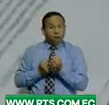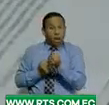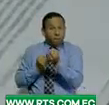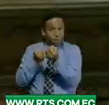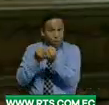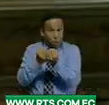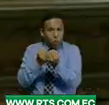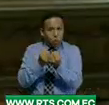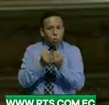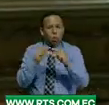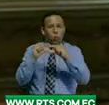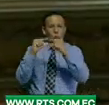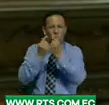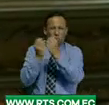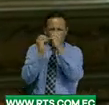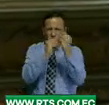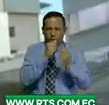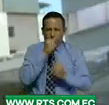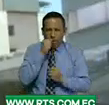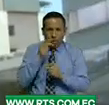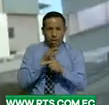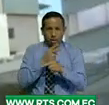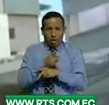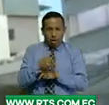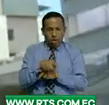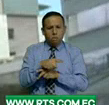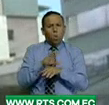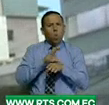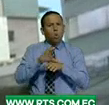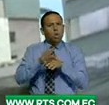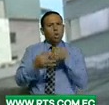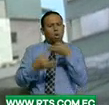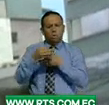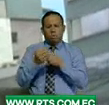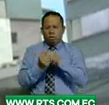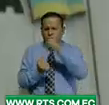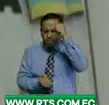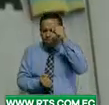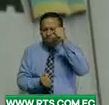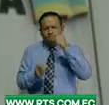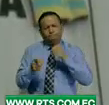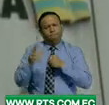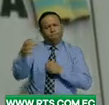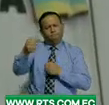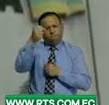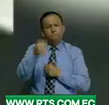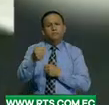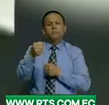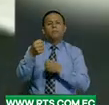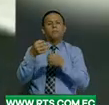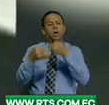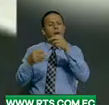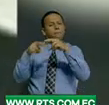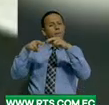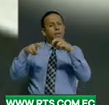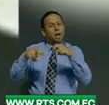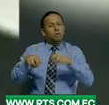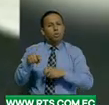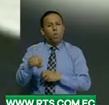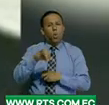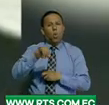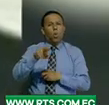de una organización delictiva el consejo de la judicatura abrió una investigación contra el juez kripo pero para que el